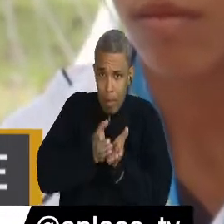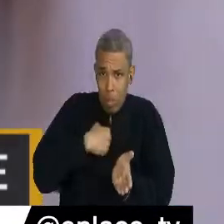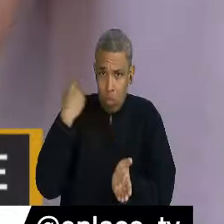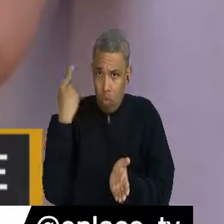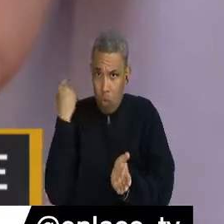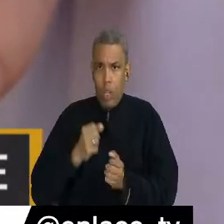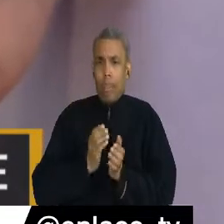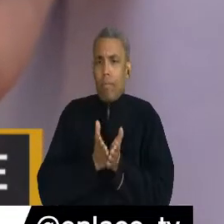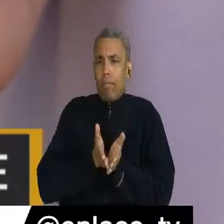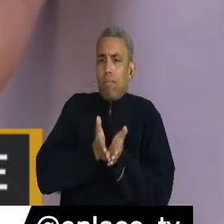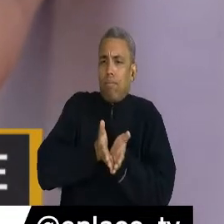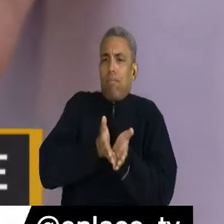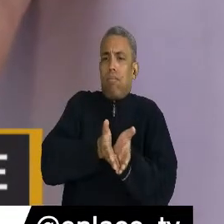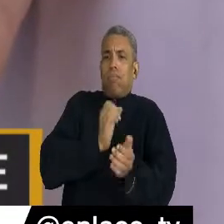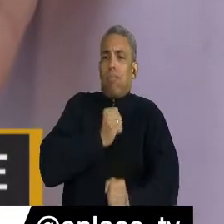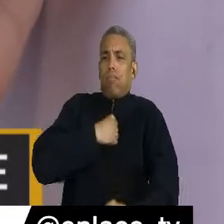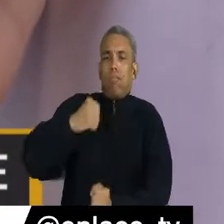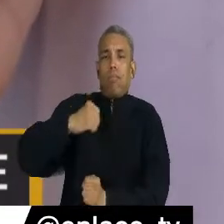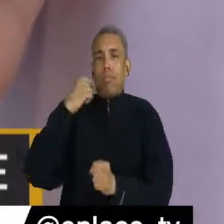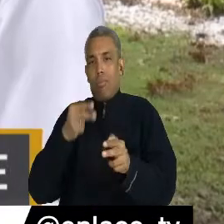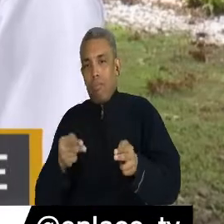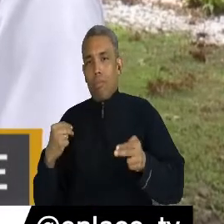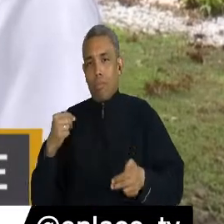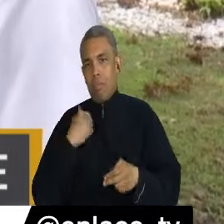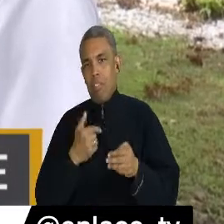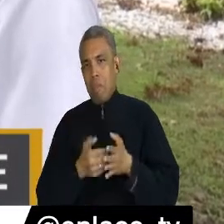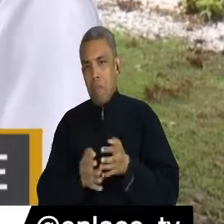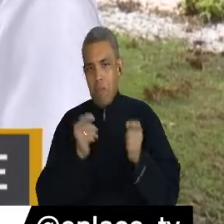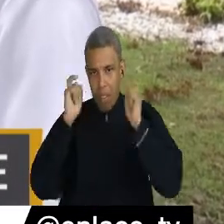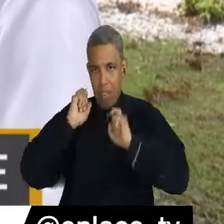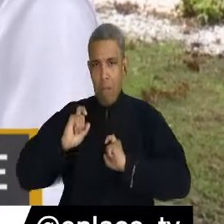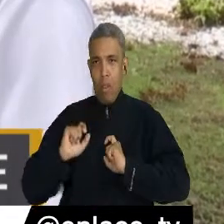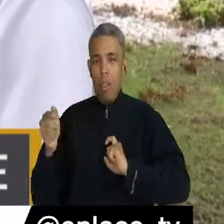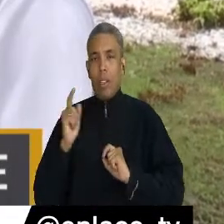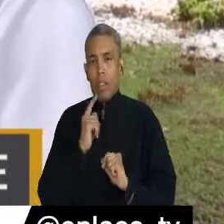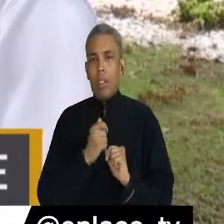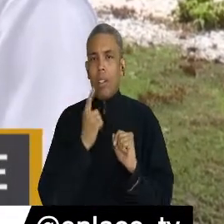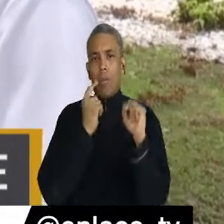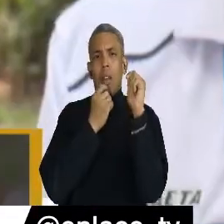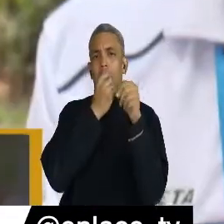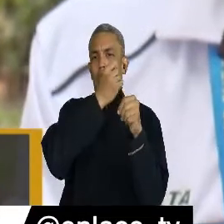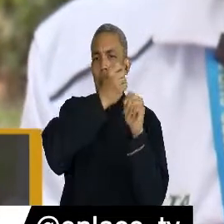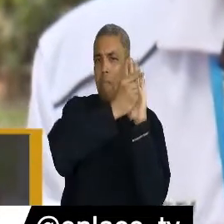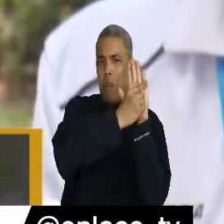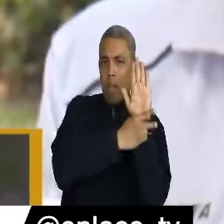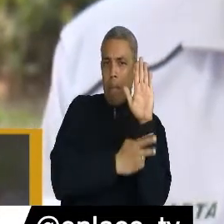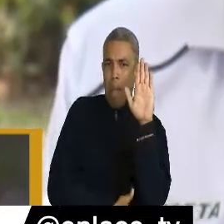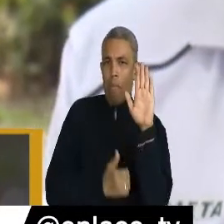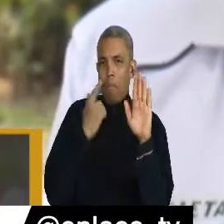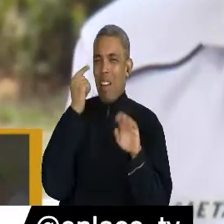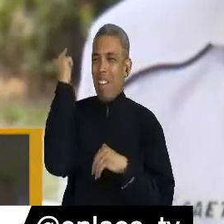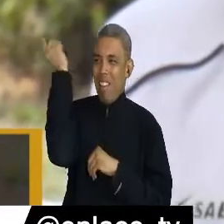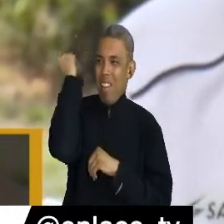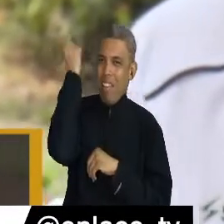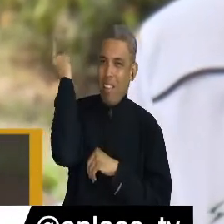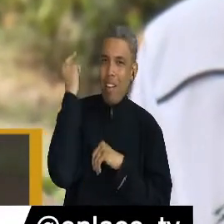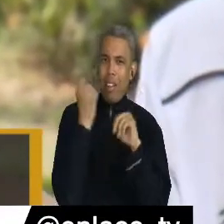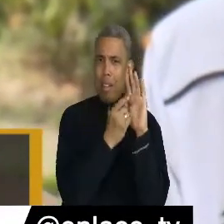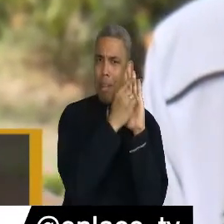bronce. Preseas de plata y bronce fueron obtenidas por los nuestros, que solo fueron superados por uruguayos y brasileros. Muy chévere, la primera vez que